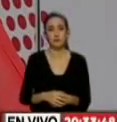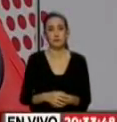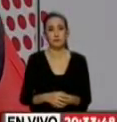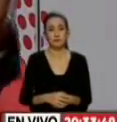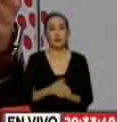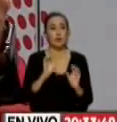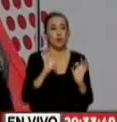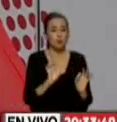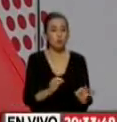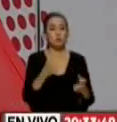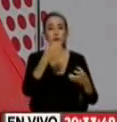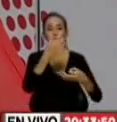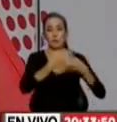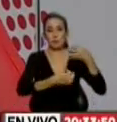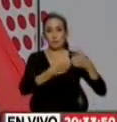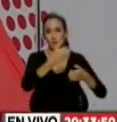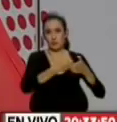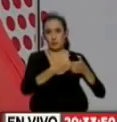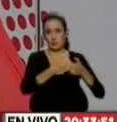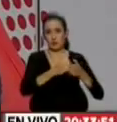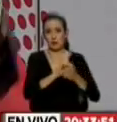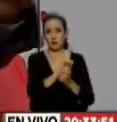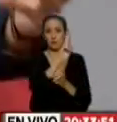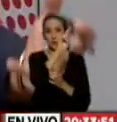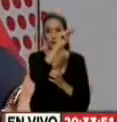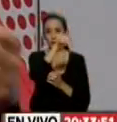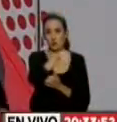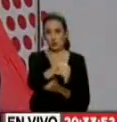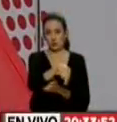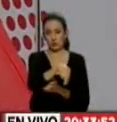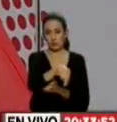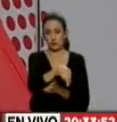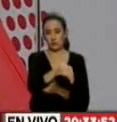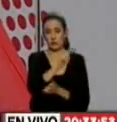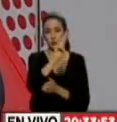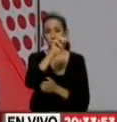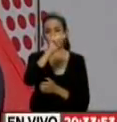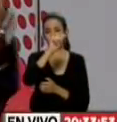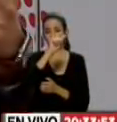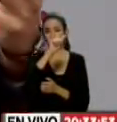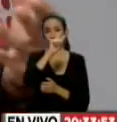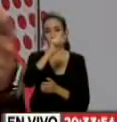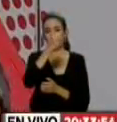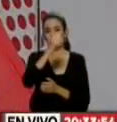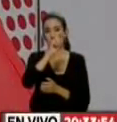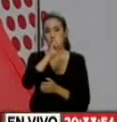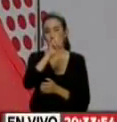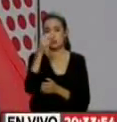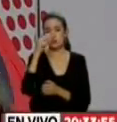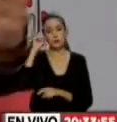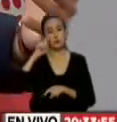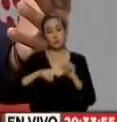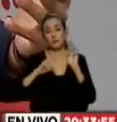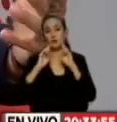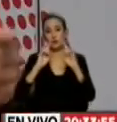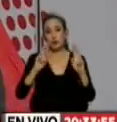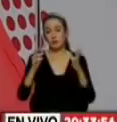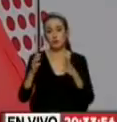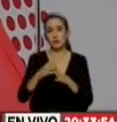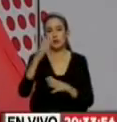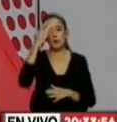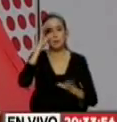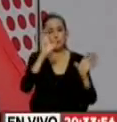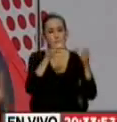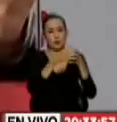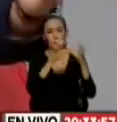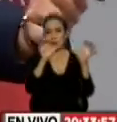el problema de la crisis de la UNASUR, en la crisis de los organismos internacionales propiamente, que no pudieron dar una respuesta fuerte. Por eso nacen